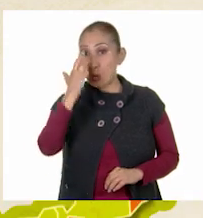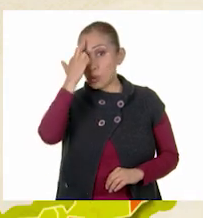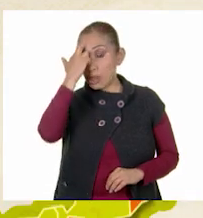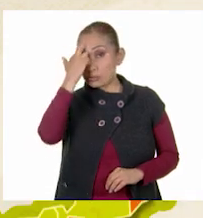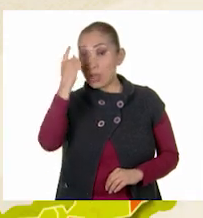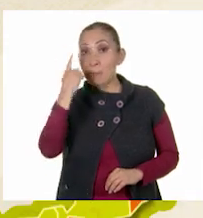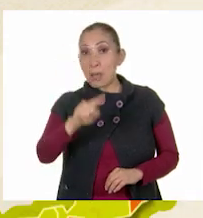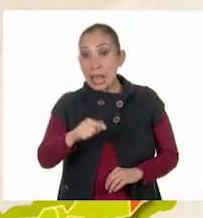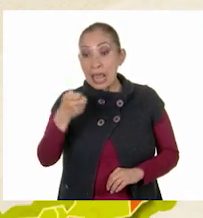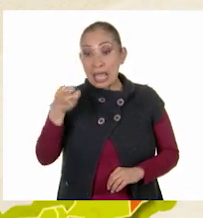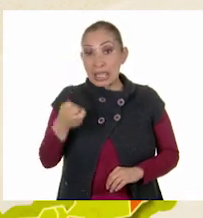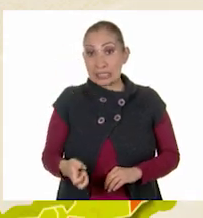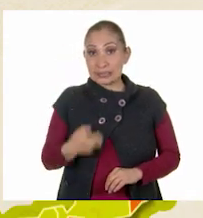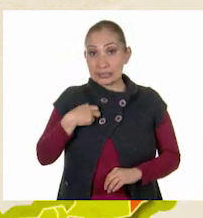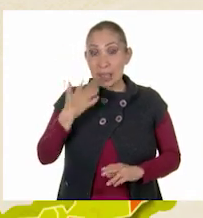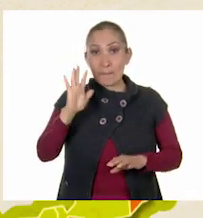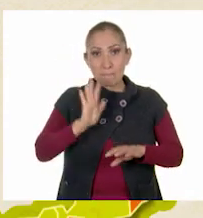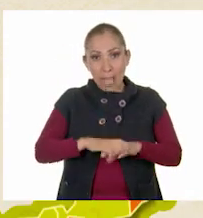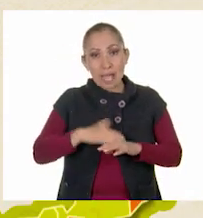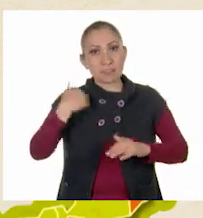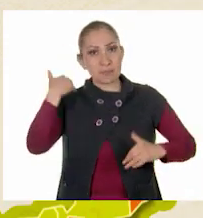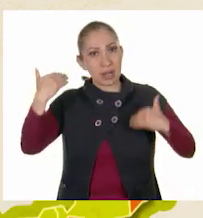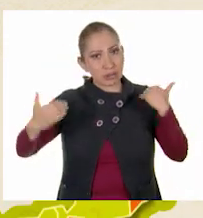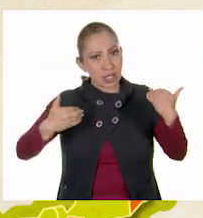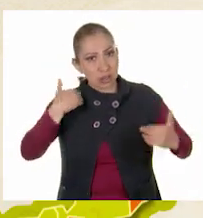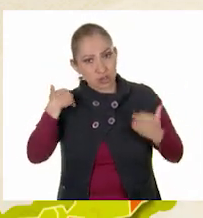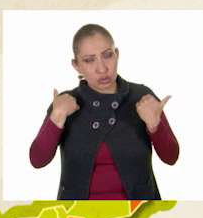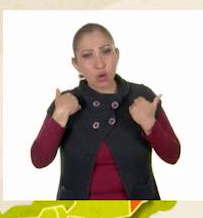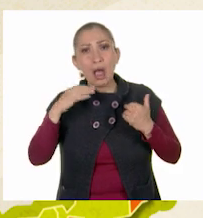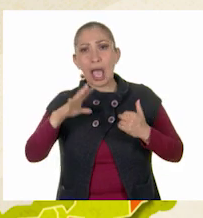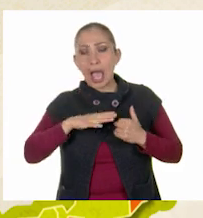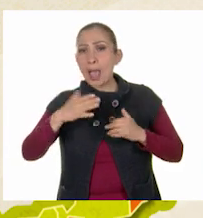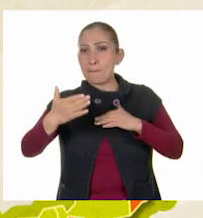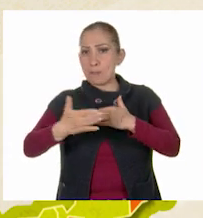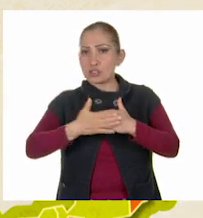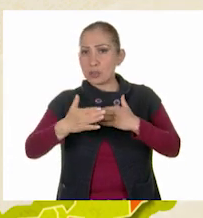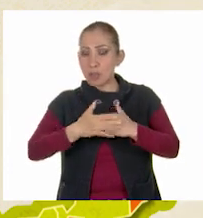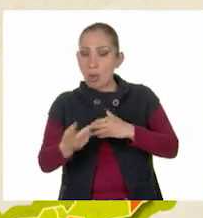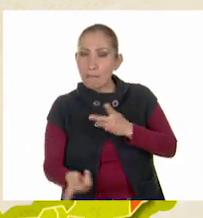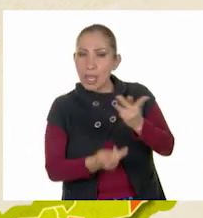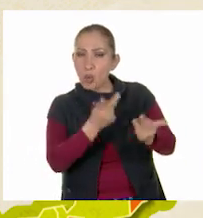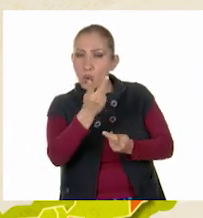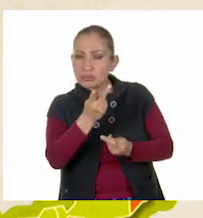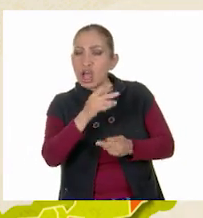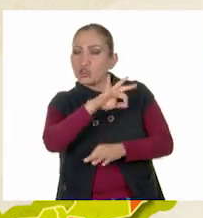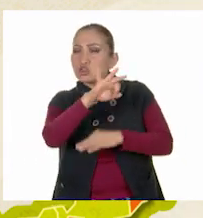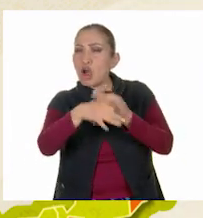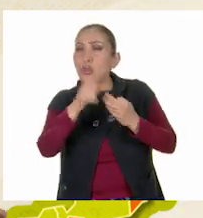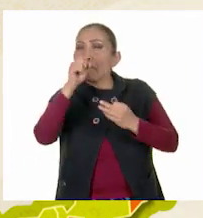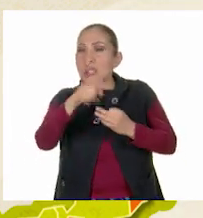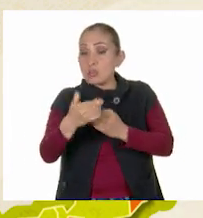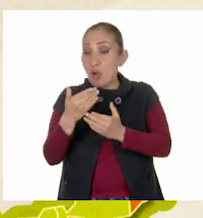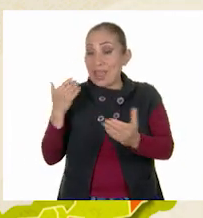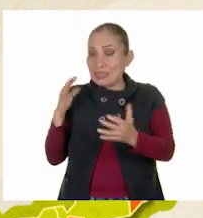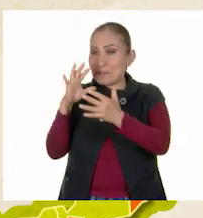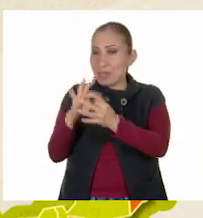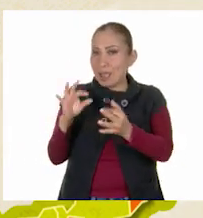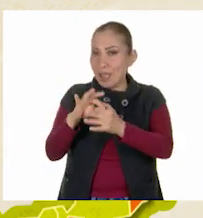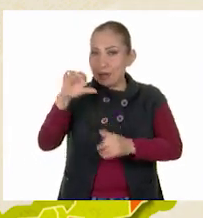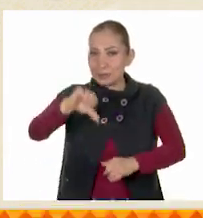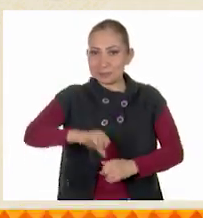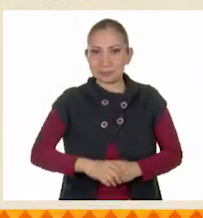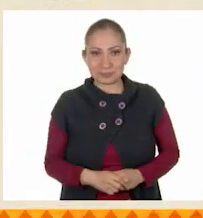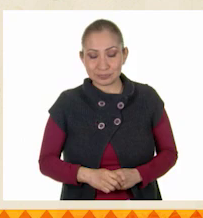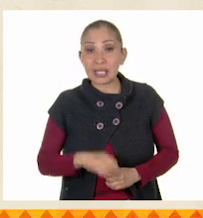Recuerden que para hacer este programa más divertido, van a estar apareciendo trivias acerca de todo lo que les platiquemos el día de